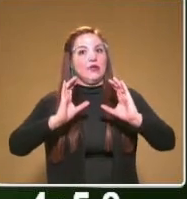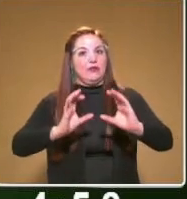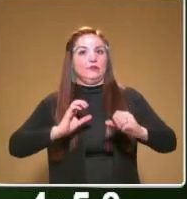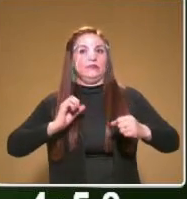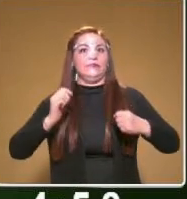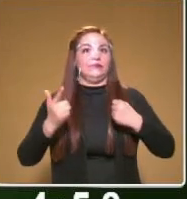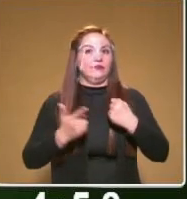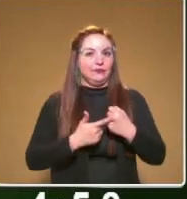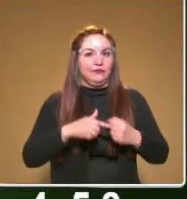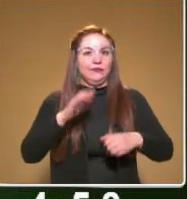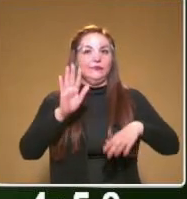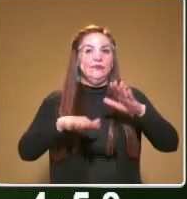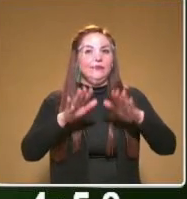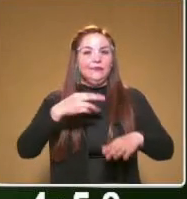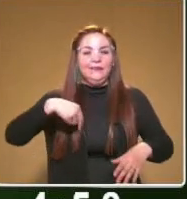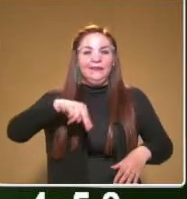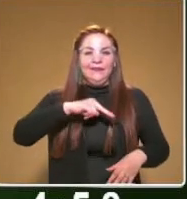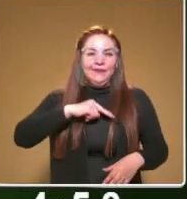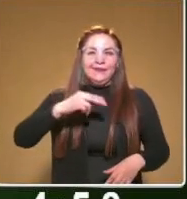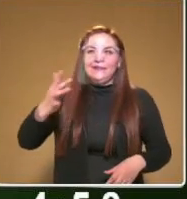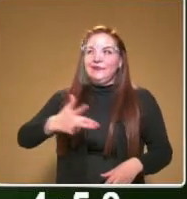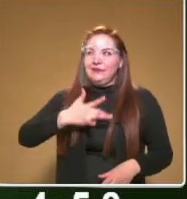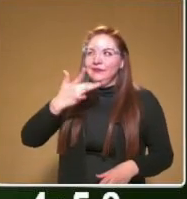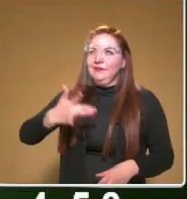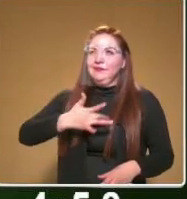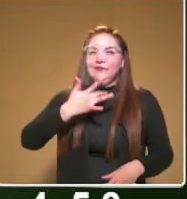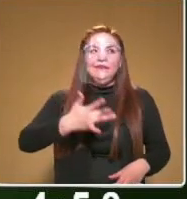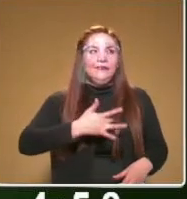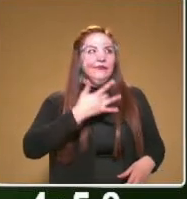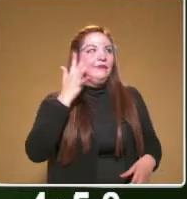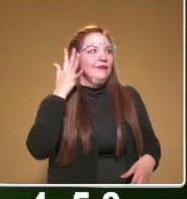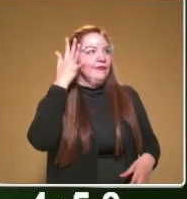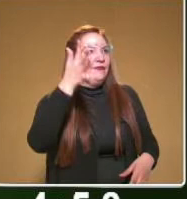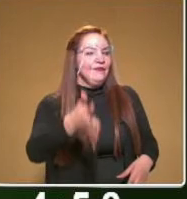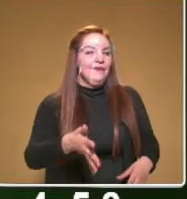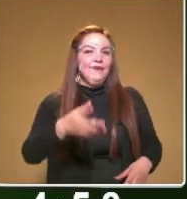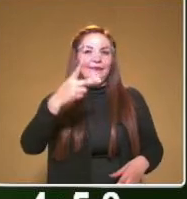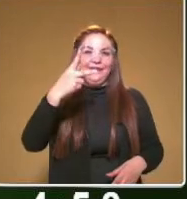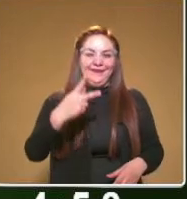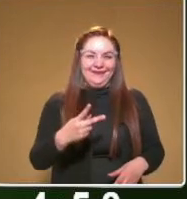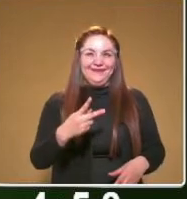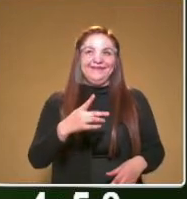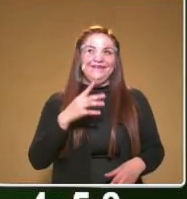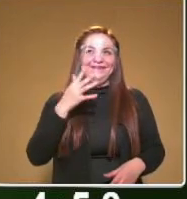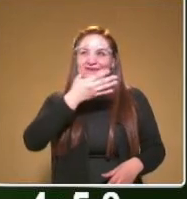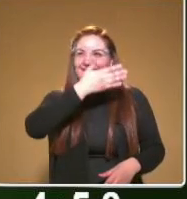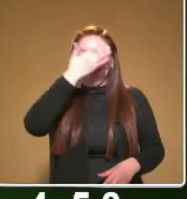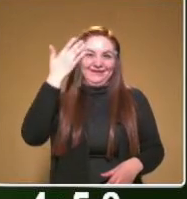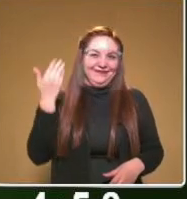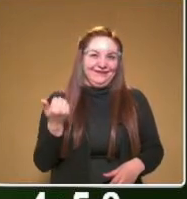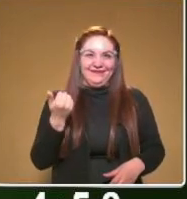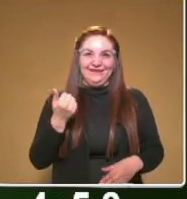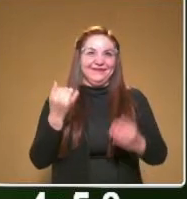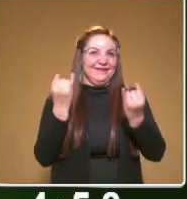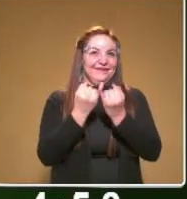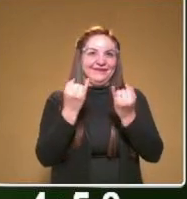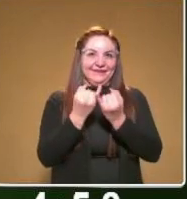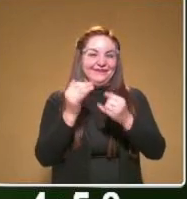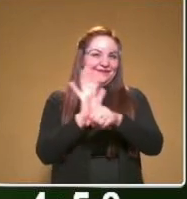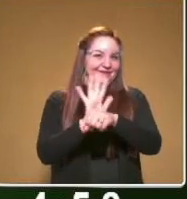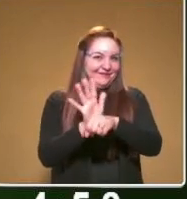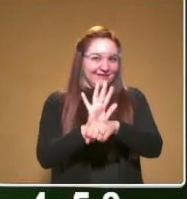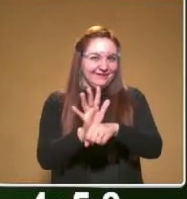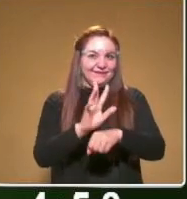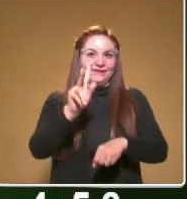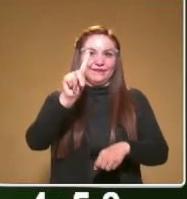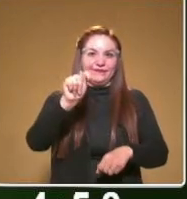tenido señales, pero a veces no atendemos a ellas. Y aquí en la película del Titanic ya le habían dicho al capitán que iba a bajar